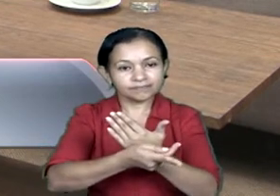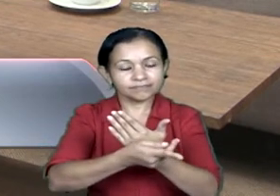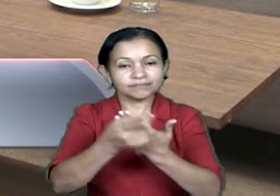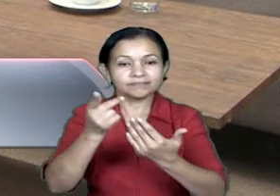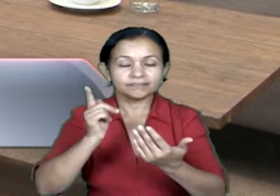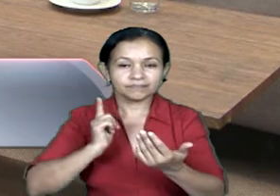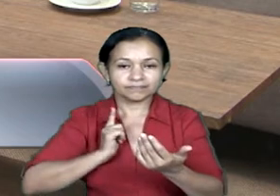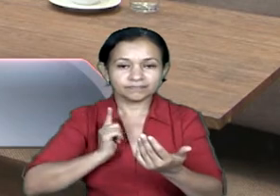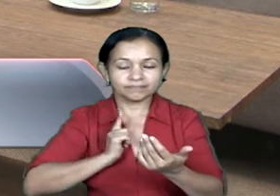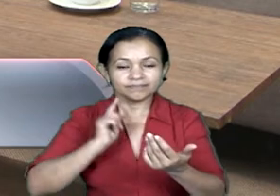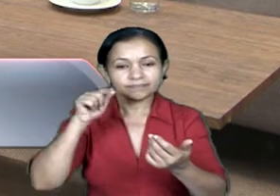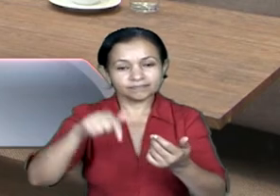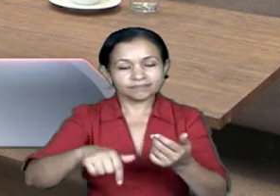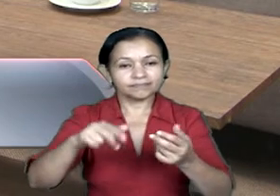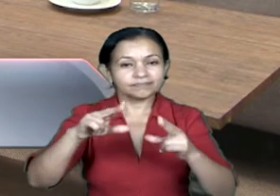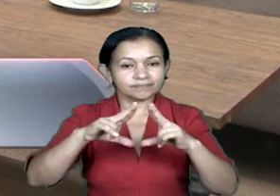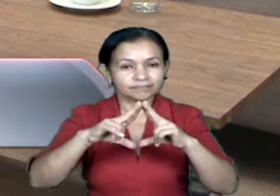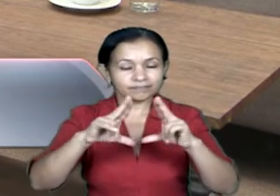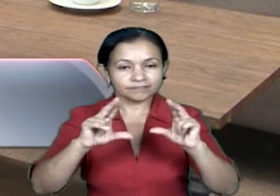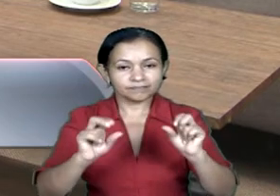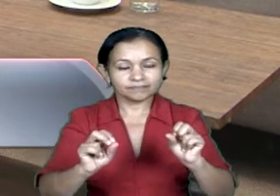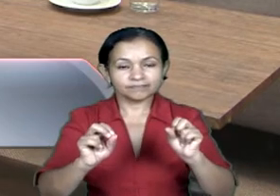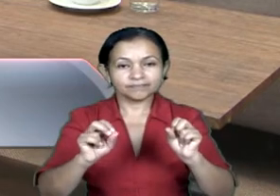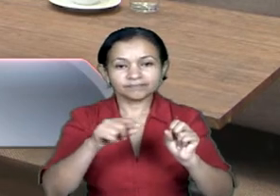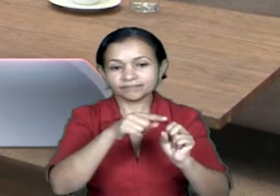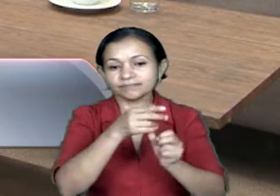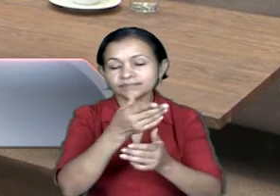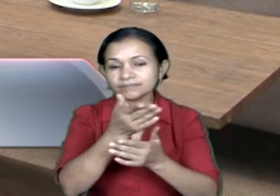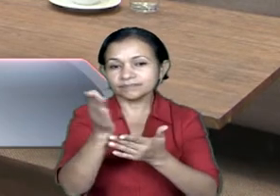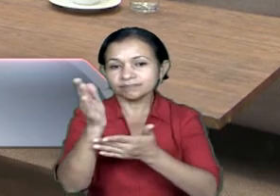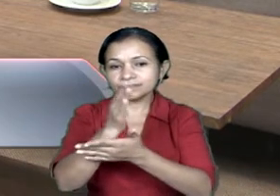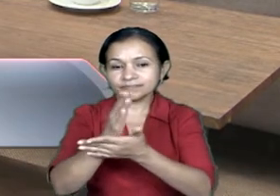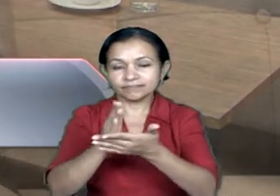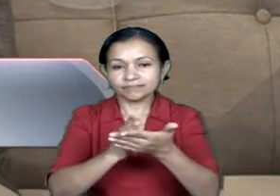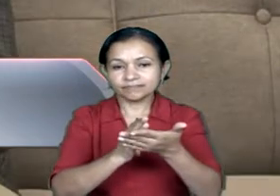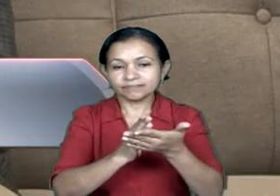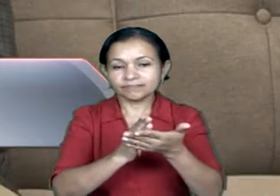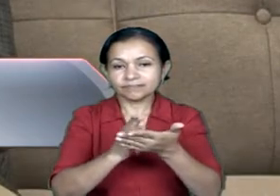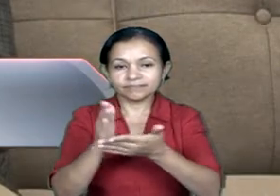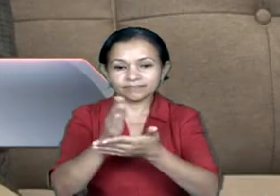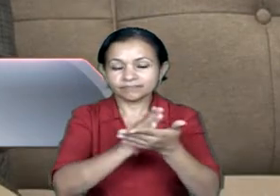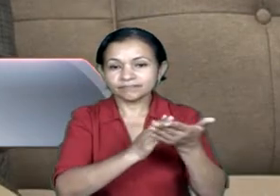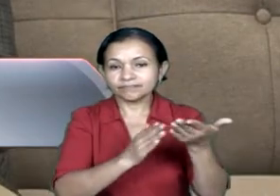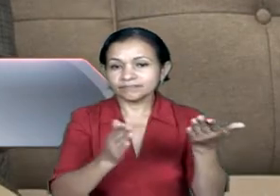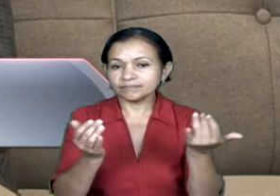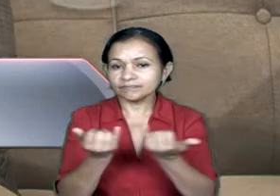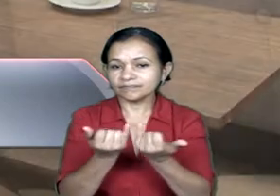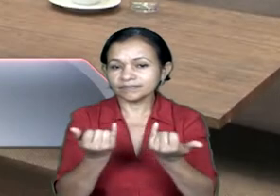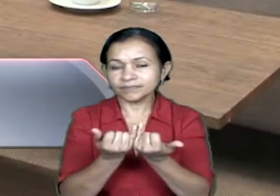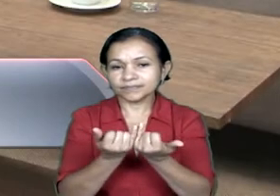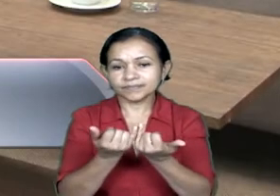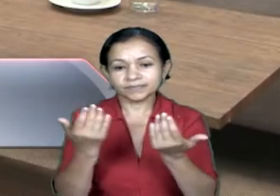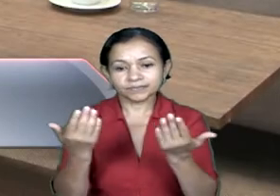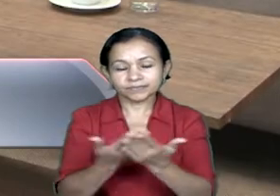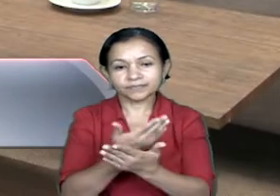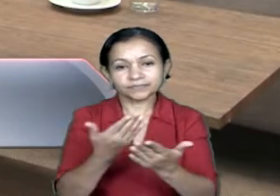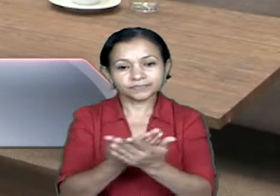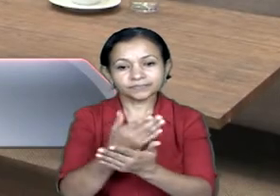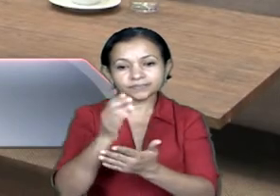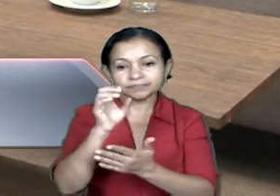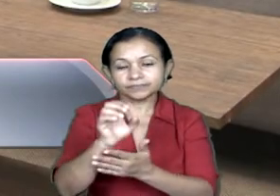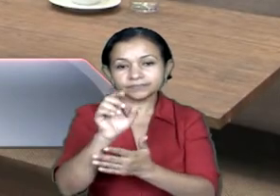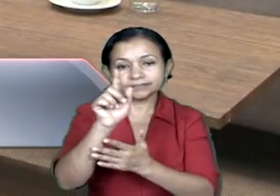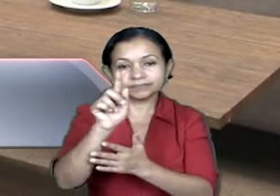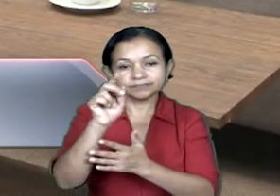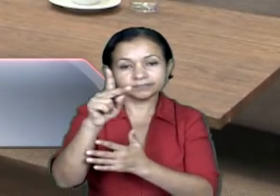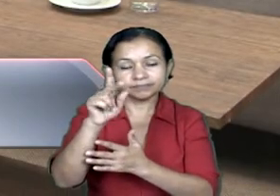Que llevamos a cabo, ¿no? Acá, esos son de idioma también chino. También dentro de esta nueva etapa de composición, porque a